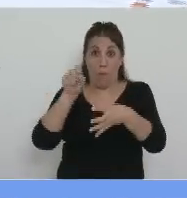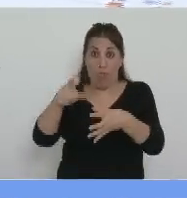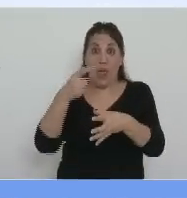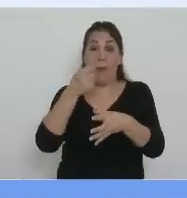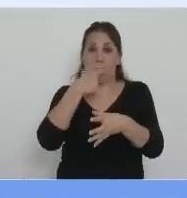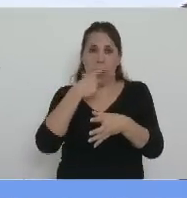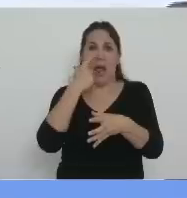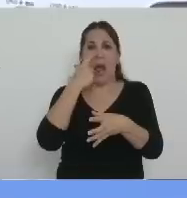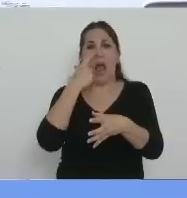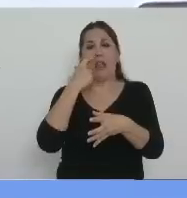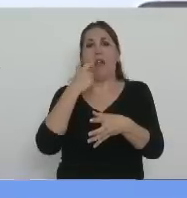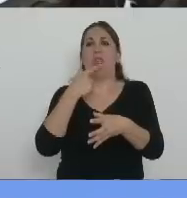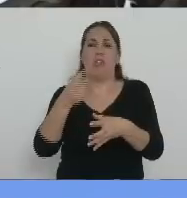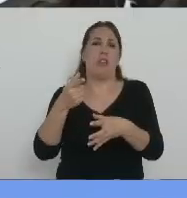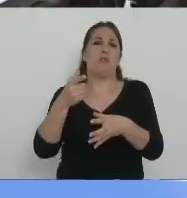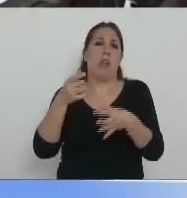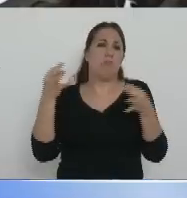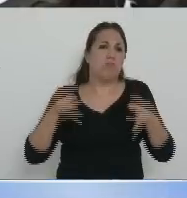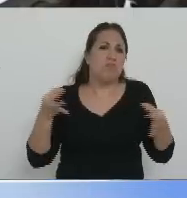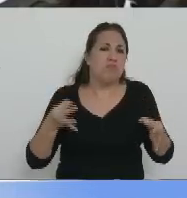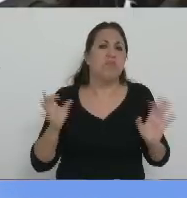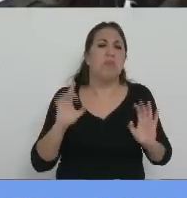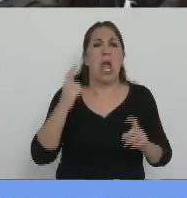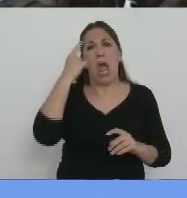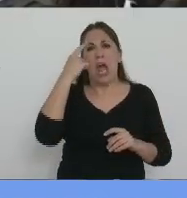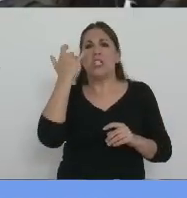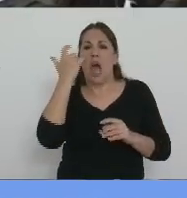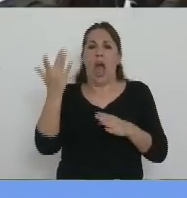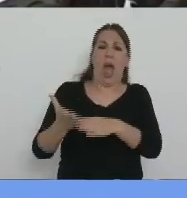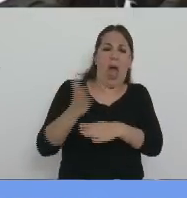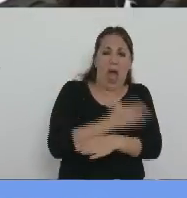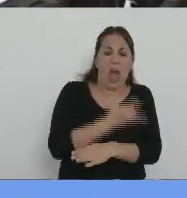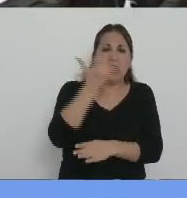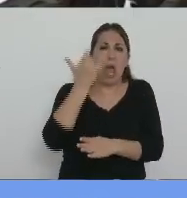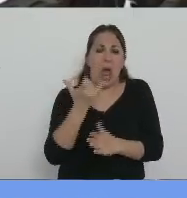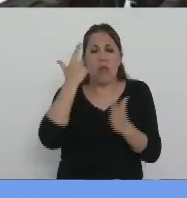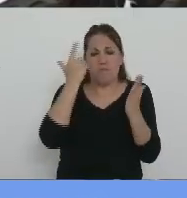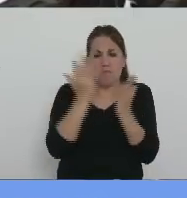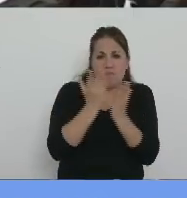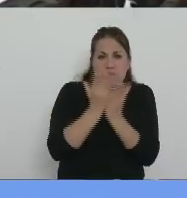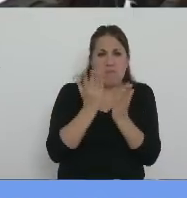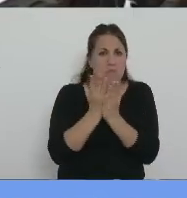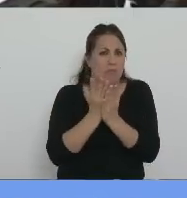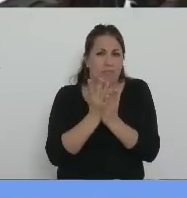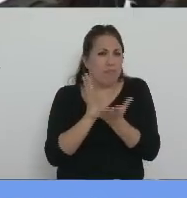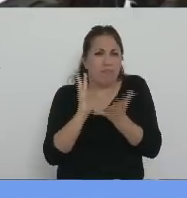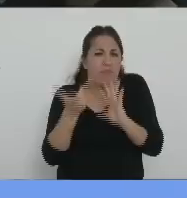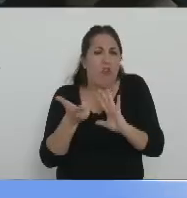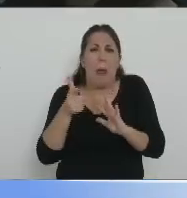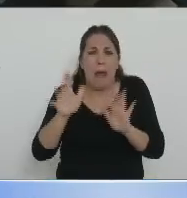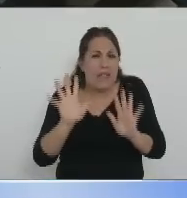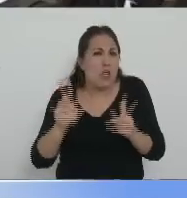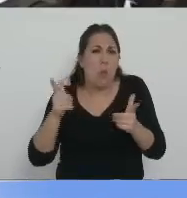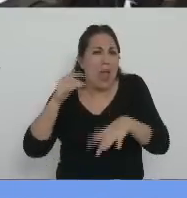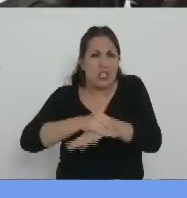que esto fue serio fue razonable fue estudiado una irresponsabilidad absoluta y total